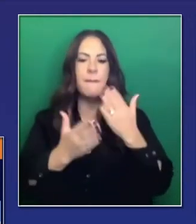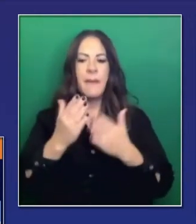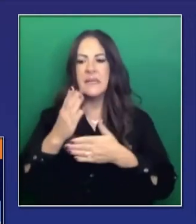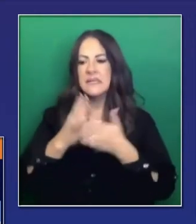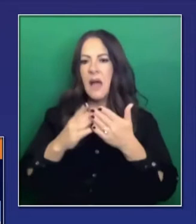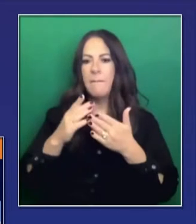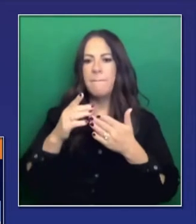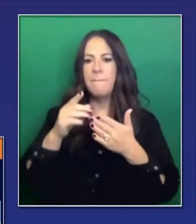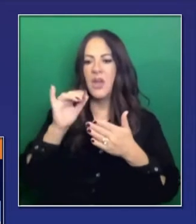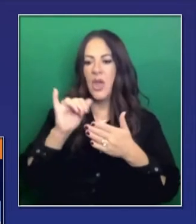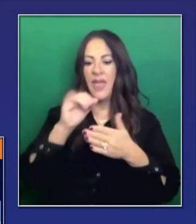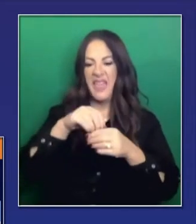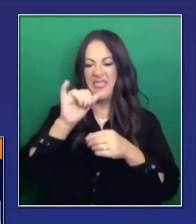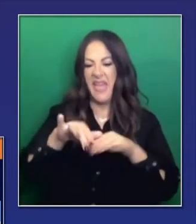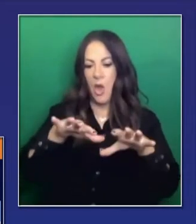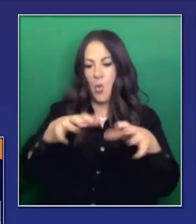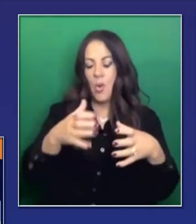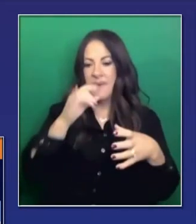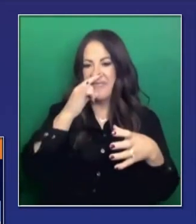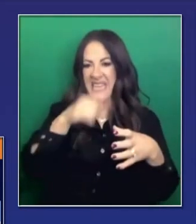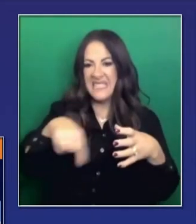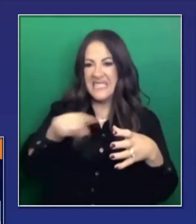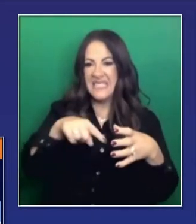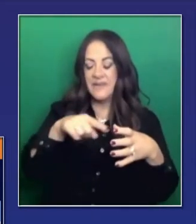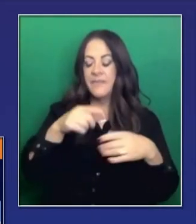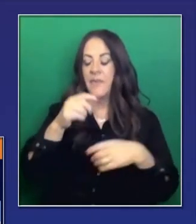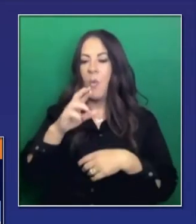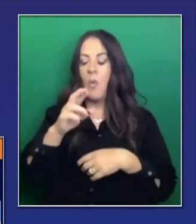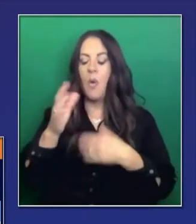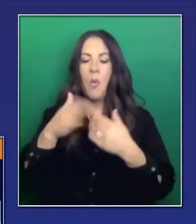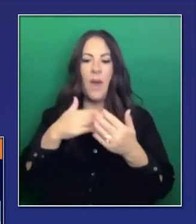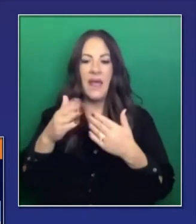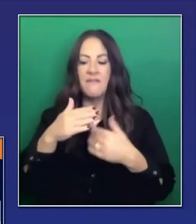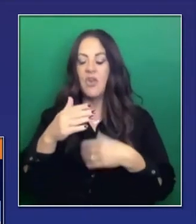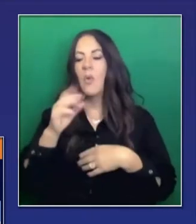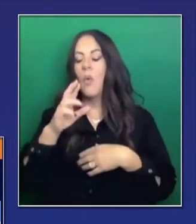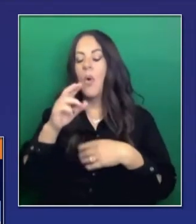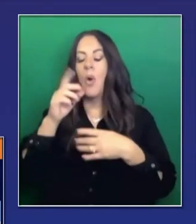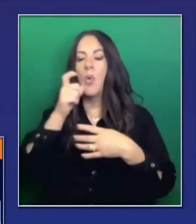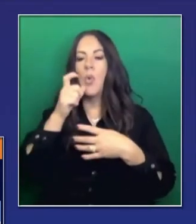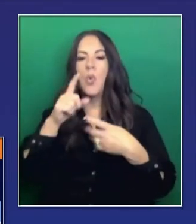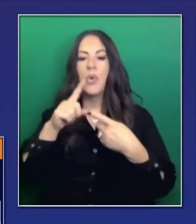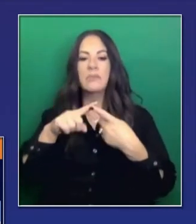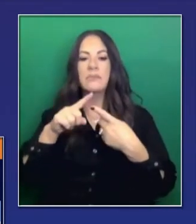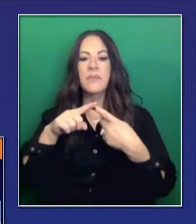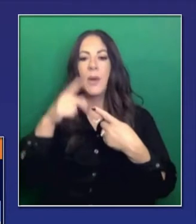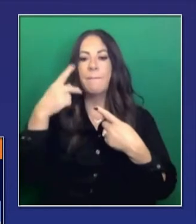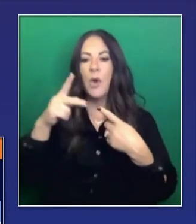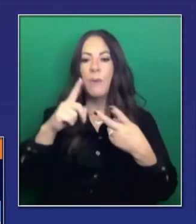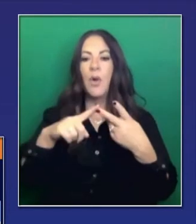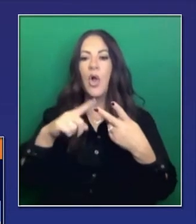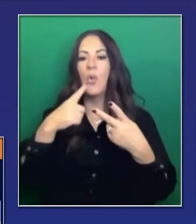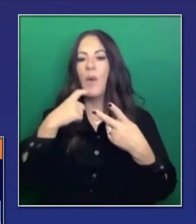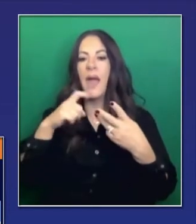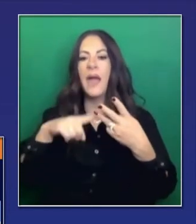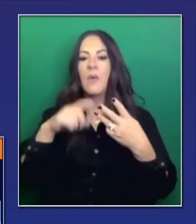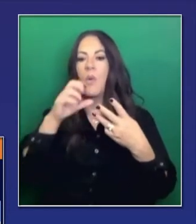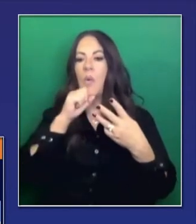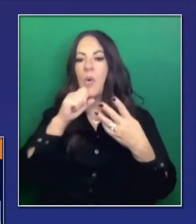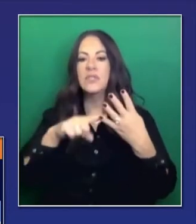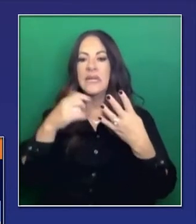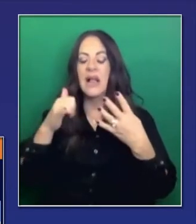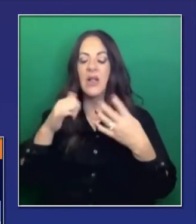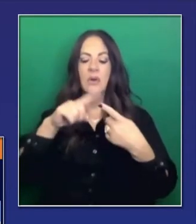de dónde quepa uno dentro de estos grupos, en el morado y en el rojo también